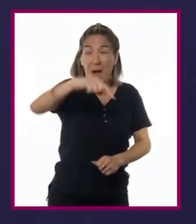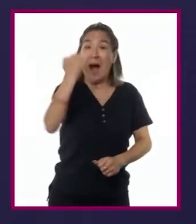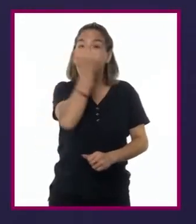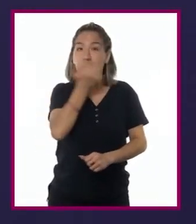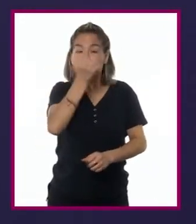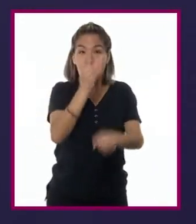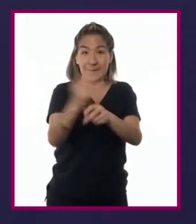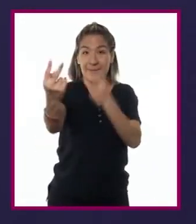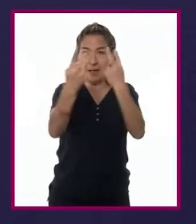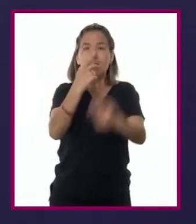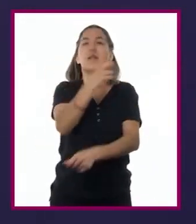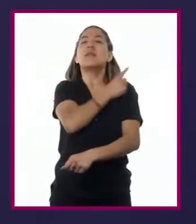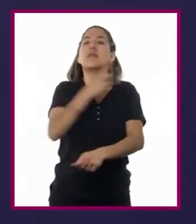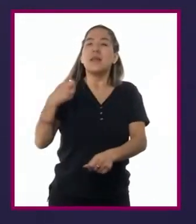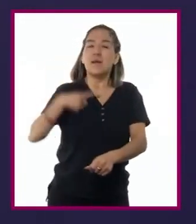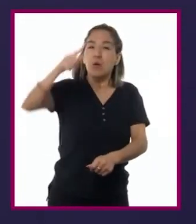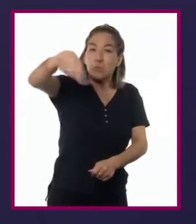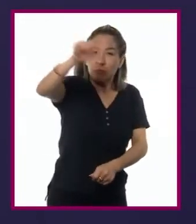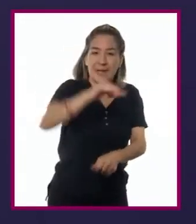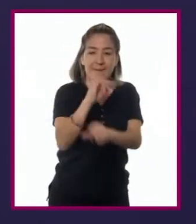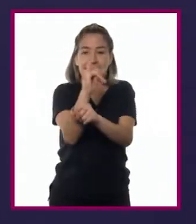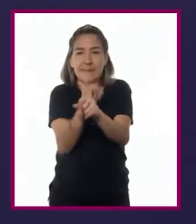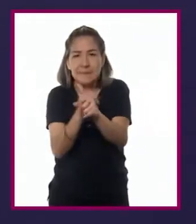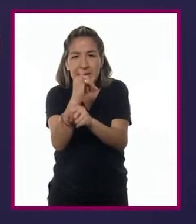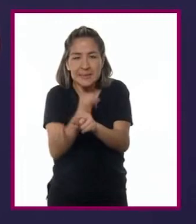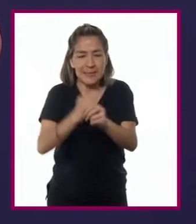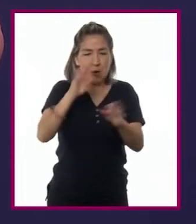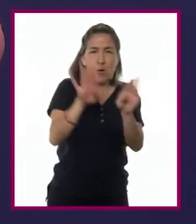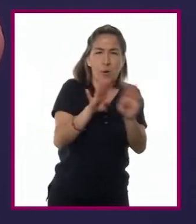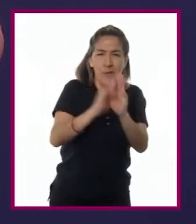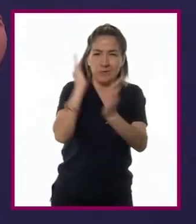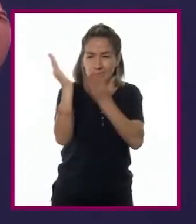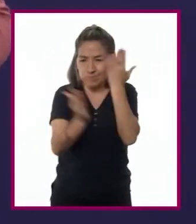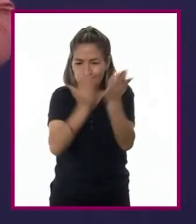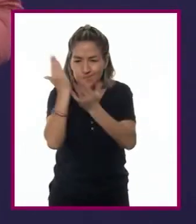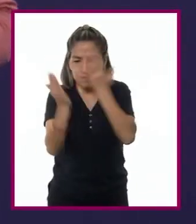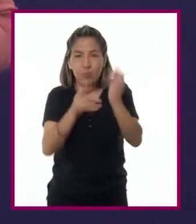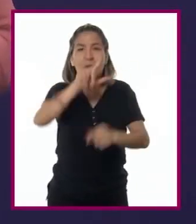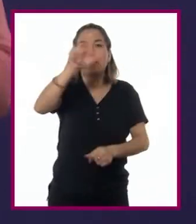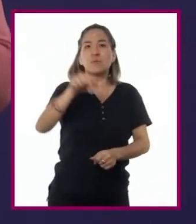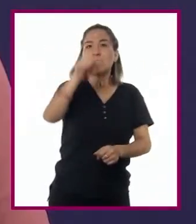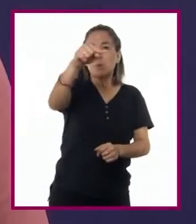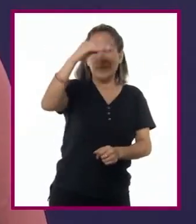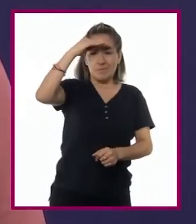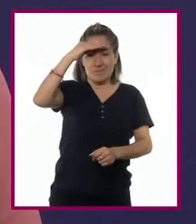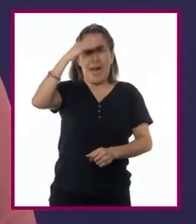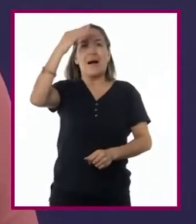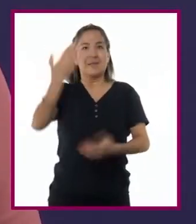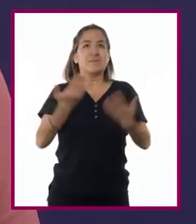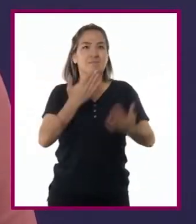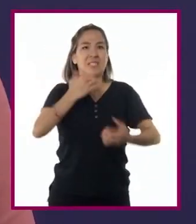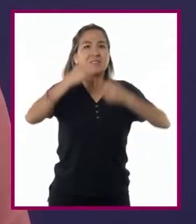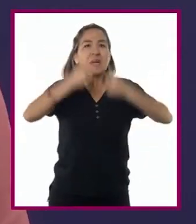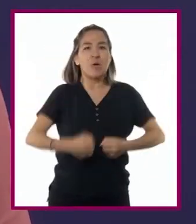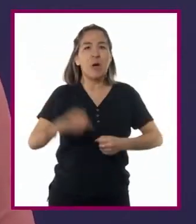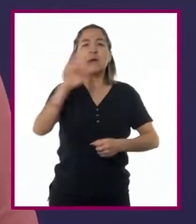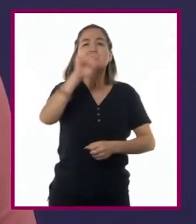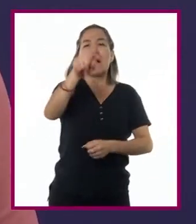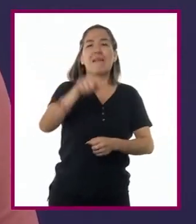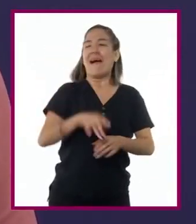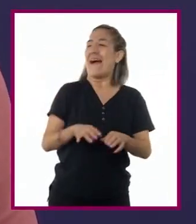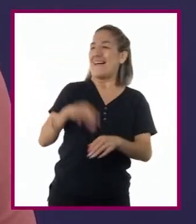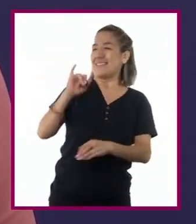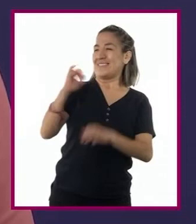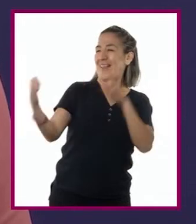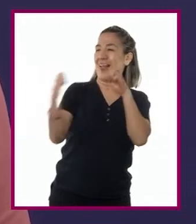investiguen, analicen y tengan criterio propio para evitar ser timados. Para tomar una decisión